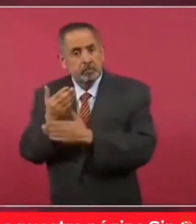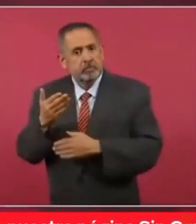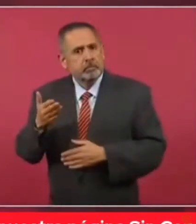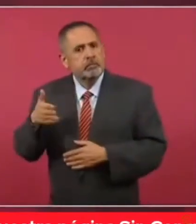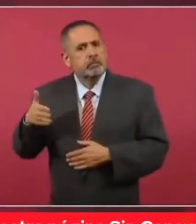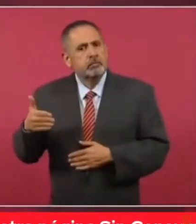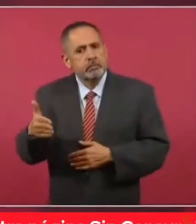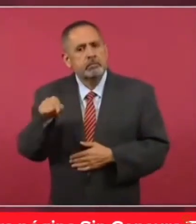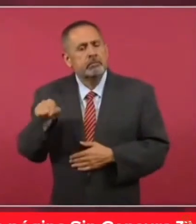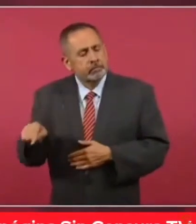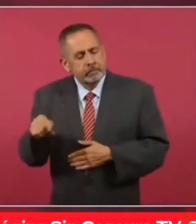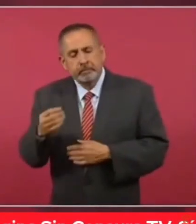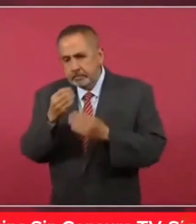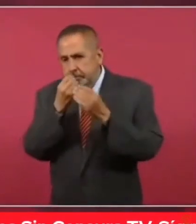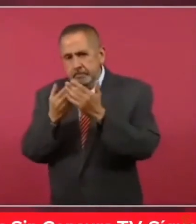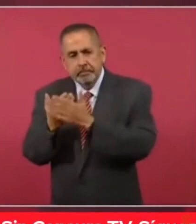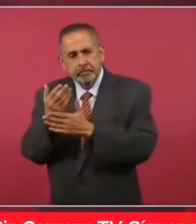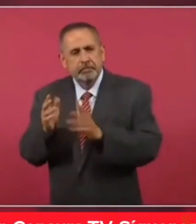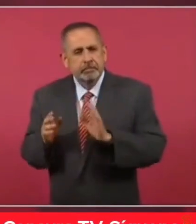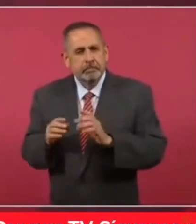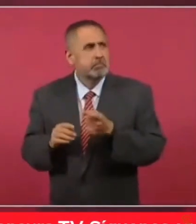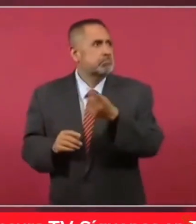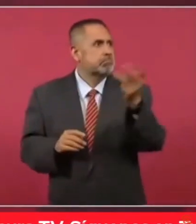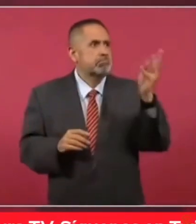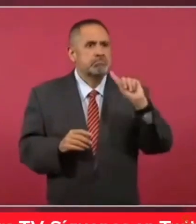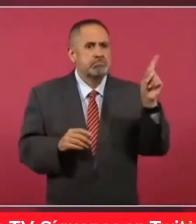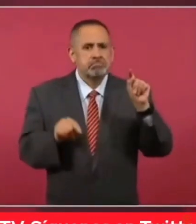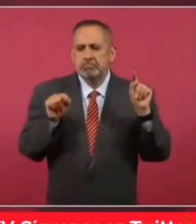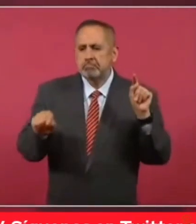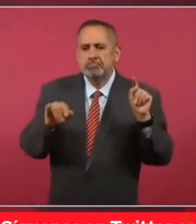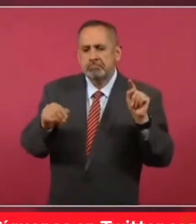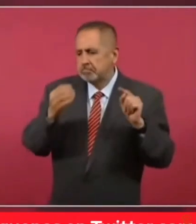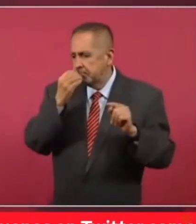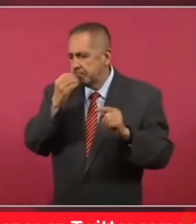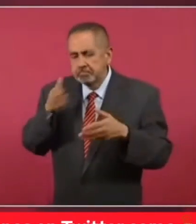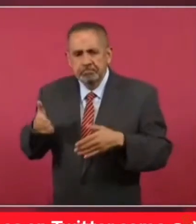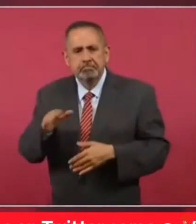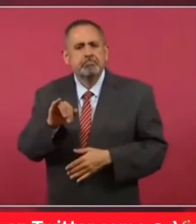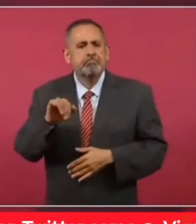pescado. Es en pocas partes.